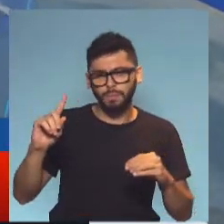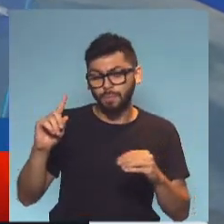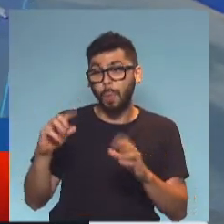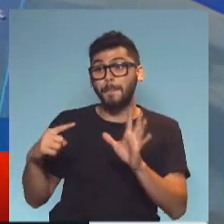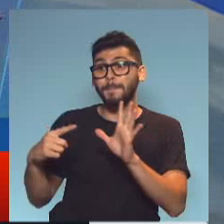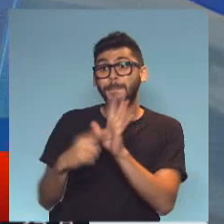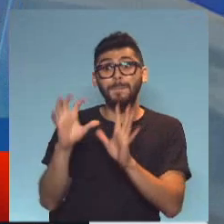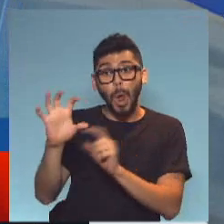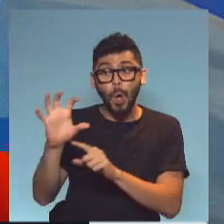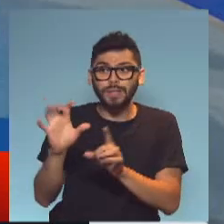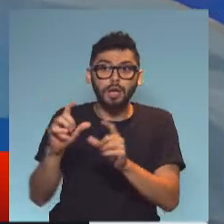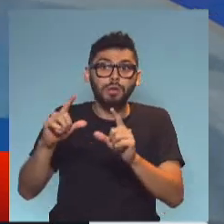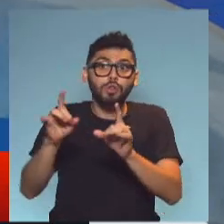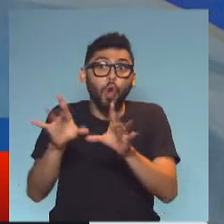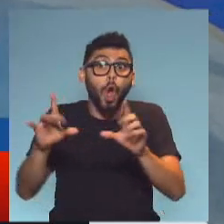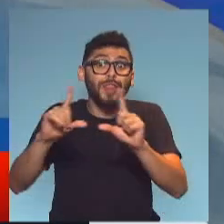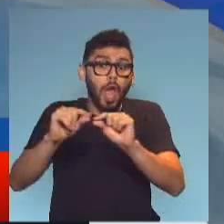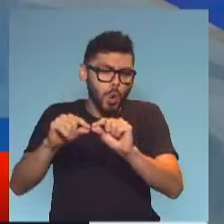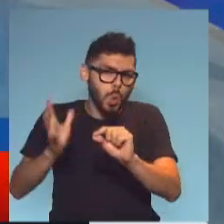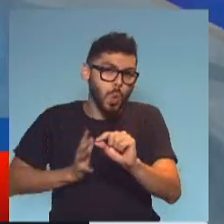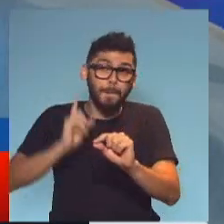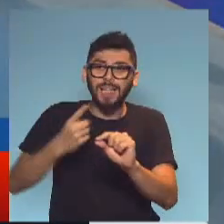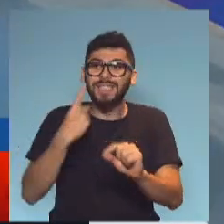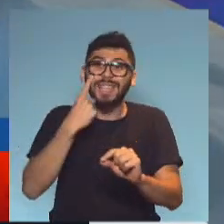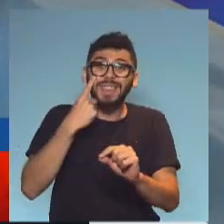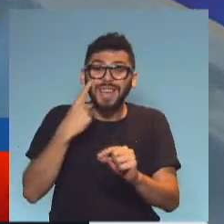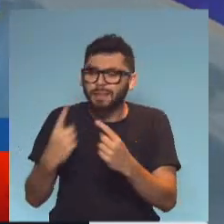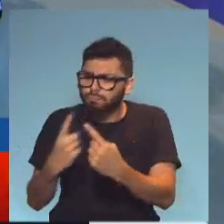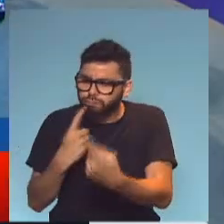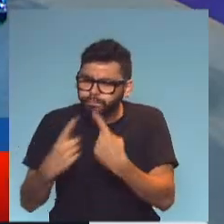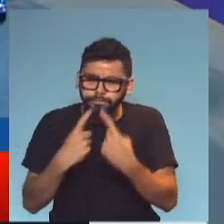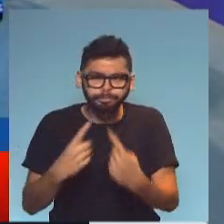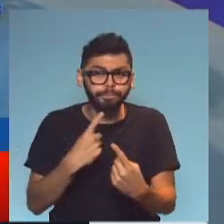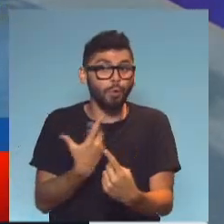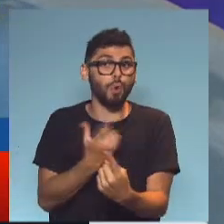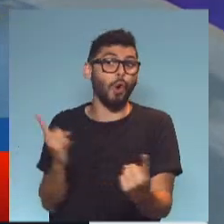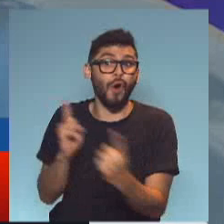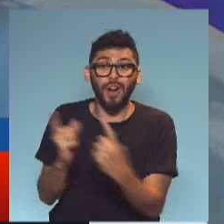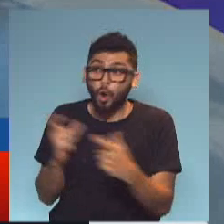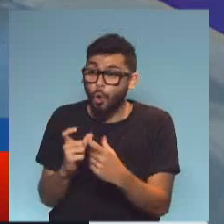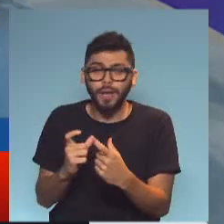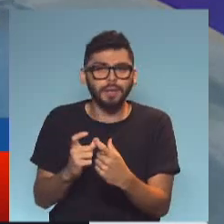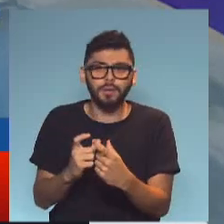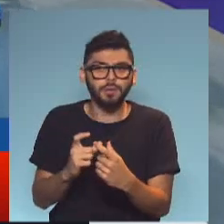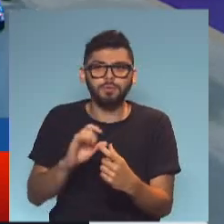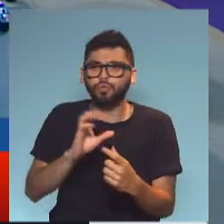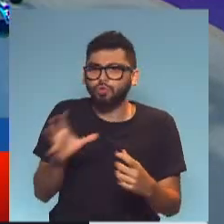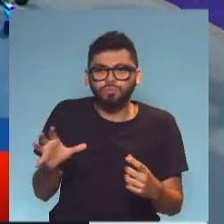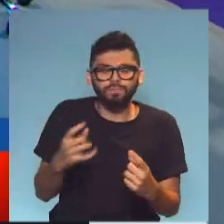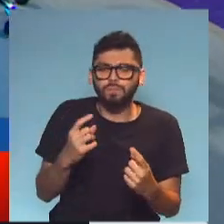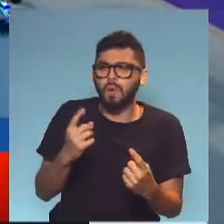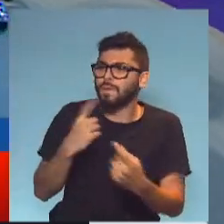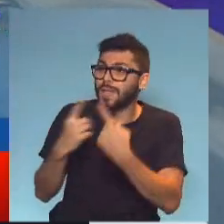que surgió mucho en las reuniones que venía manteniendo con intendentes. Los intendentes que se fueron reuniendo con el gobernador, la línea era: la situación en